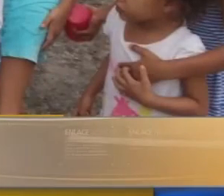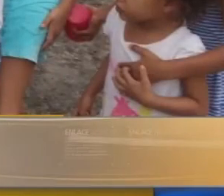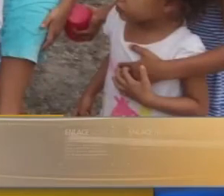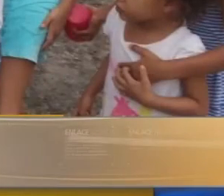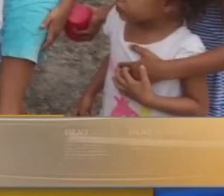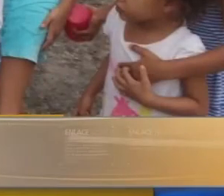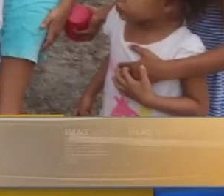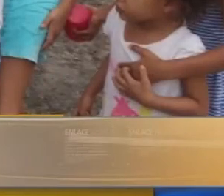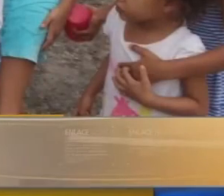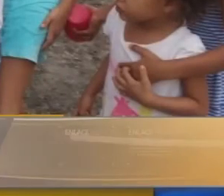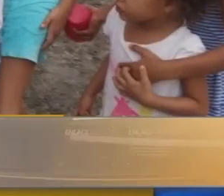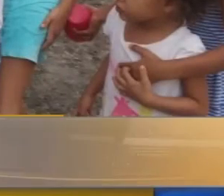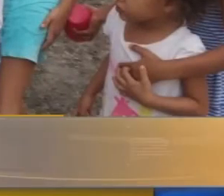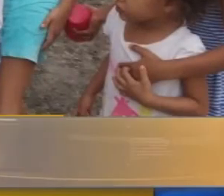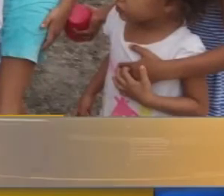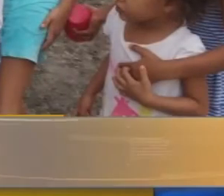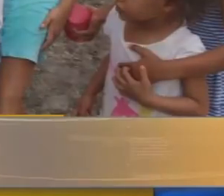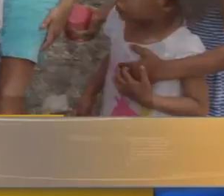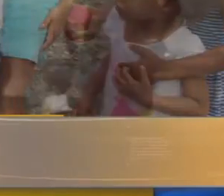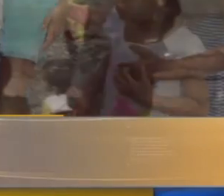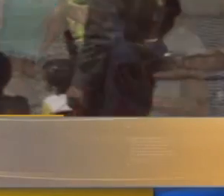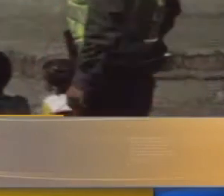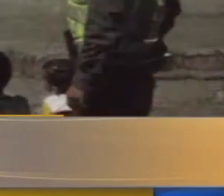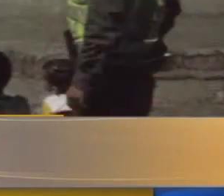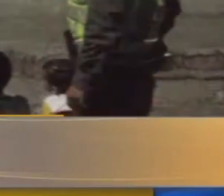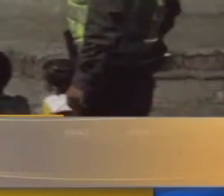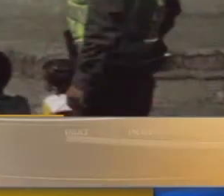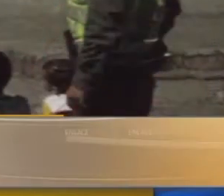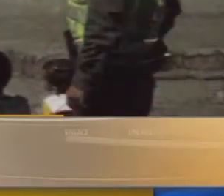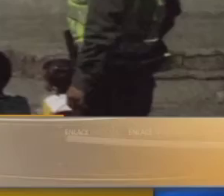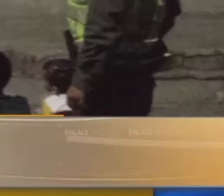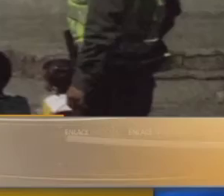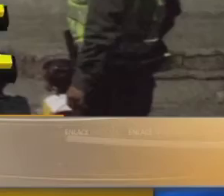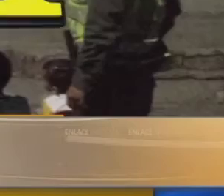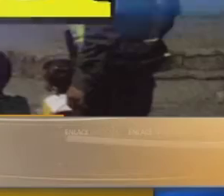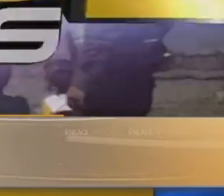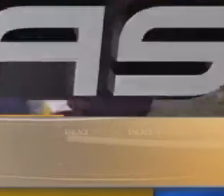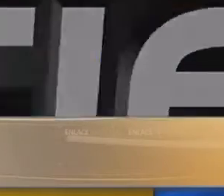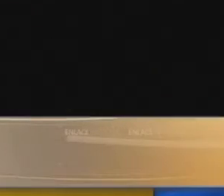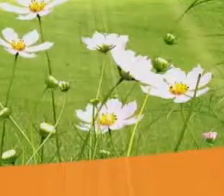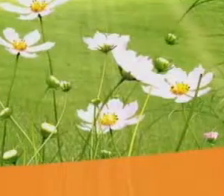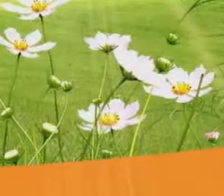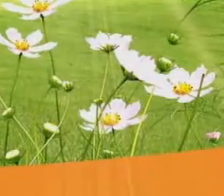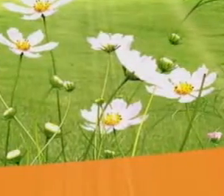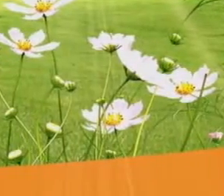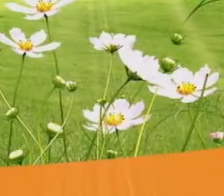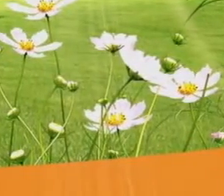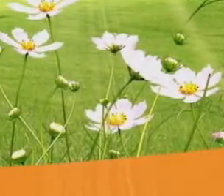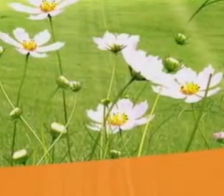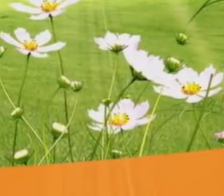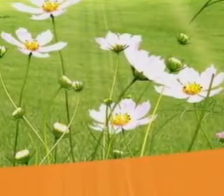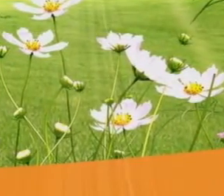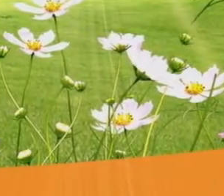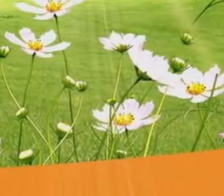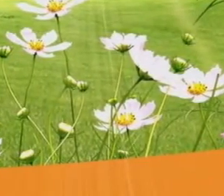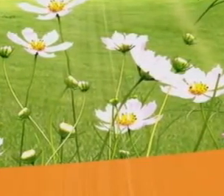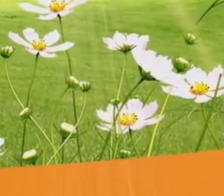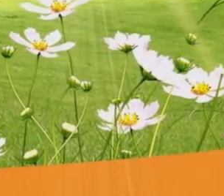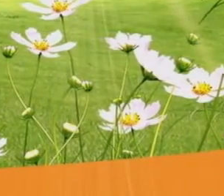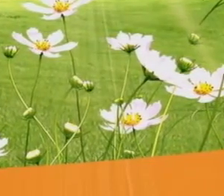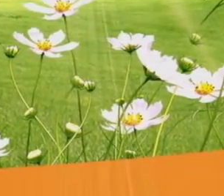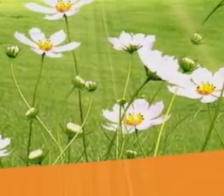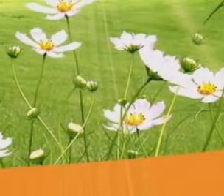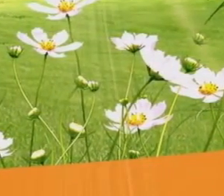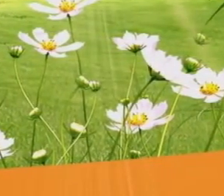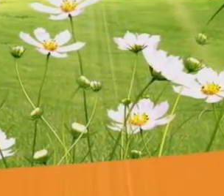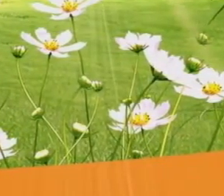policine, pintucaritas y una exposición canina deleitaron a los más pequeños del sector de la Comuna 3 de la ciudad. Con el patrocinio de Barzol Ecológico,